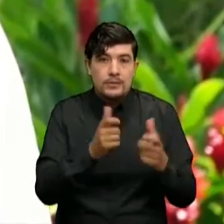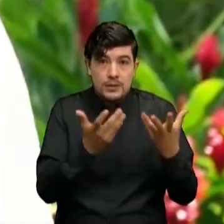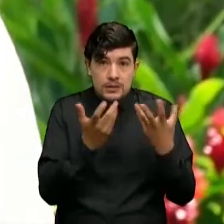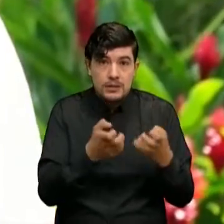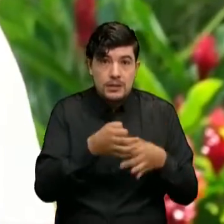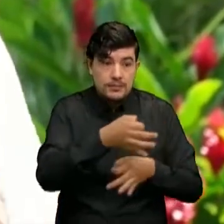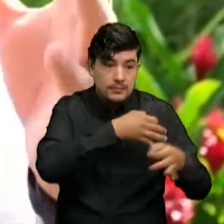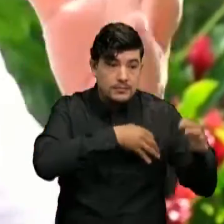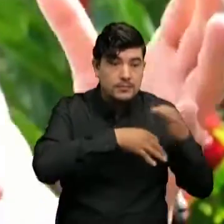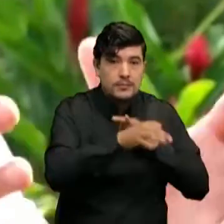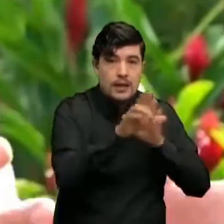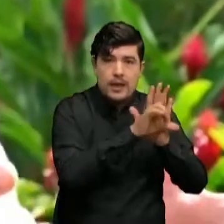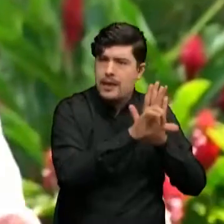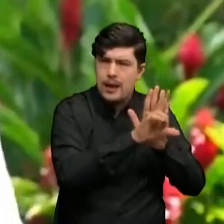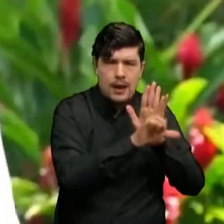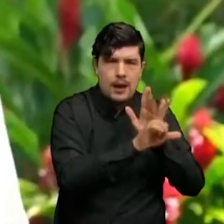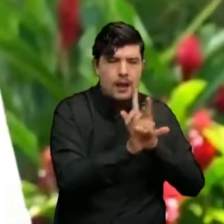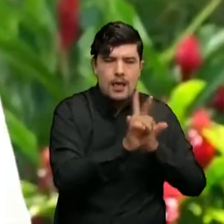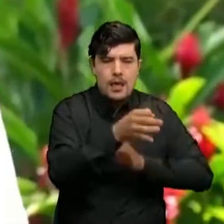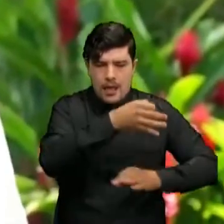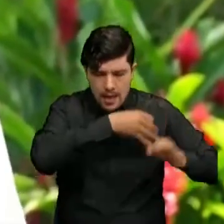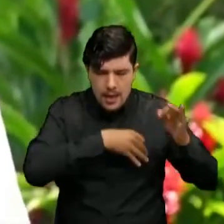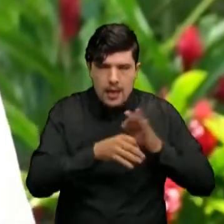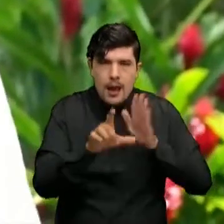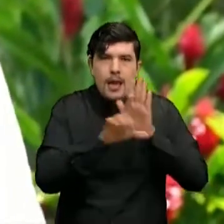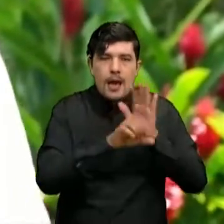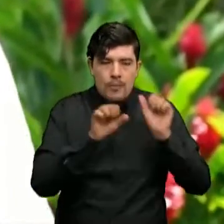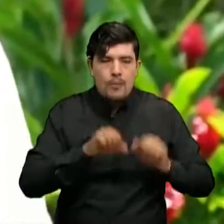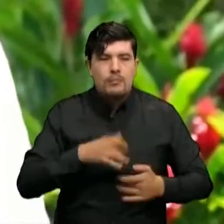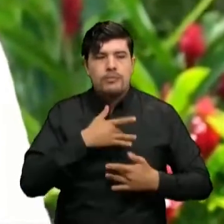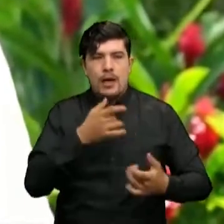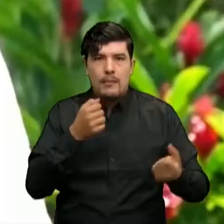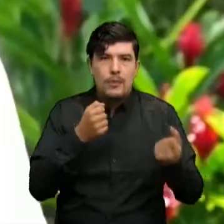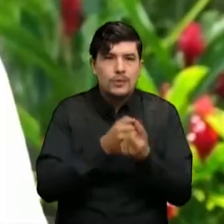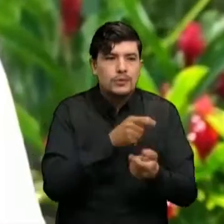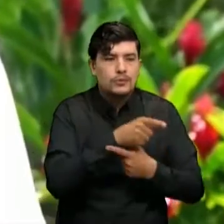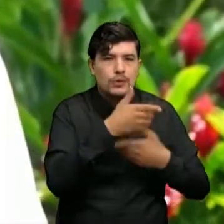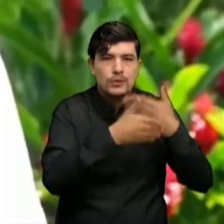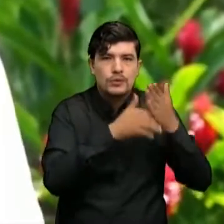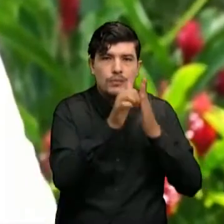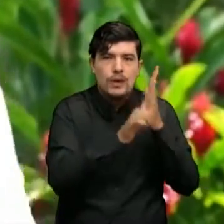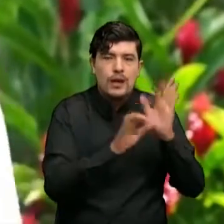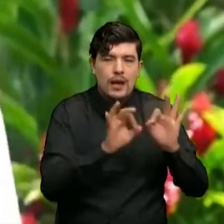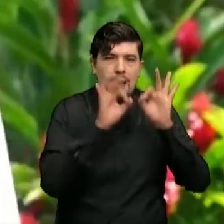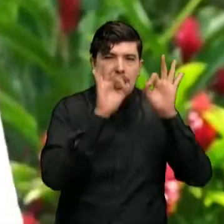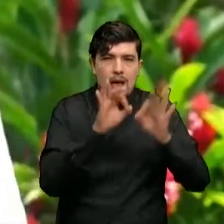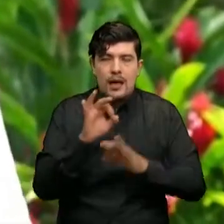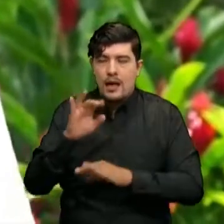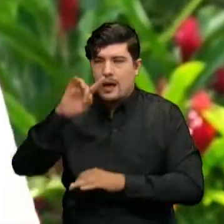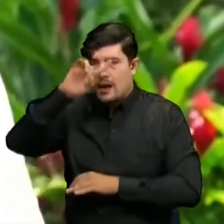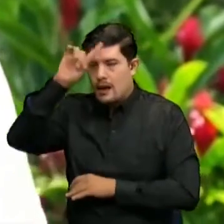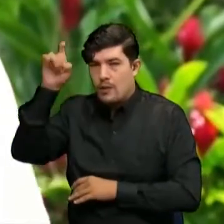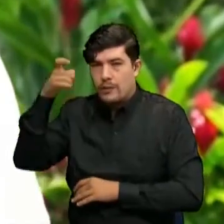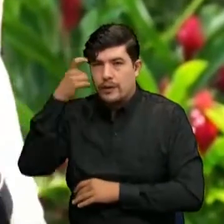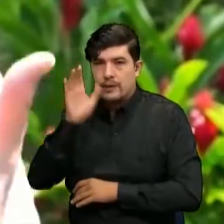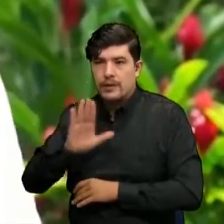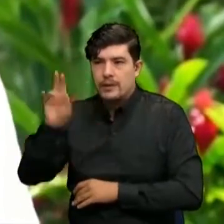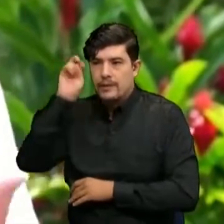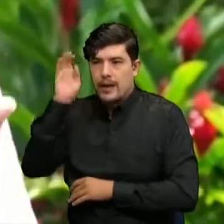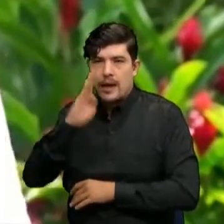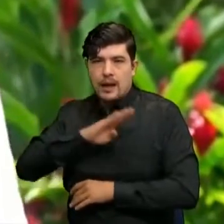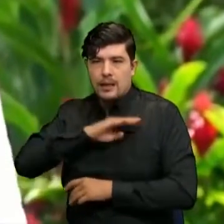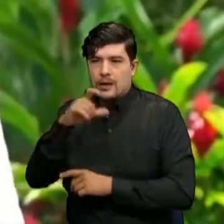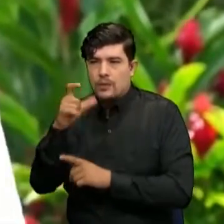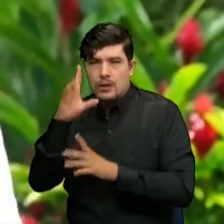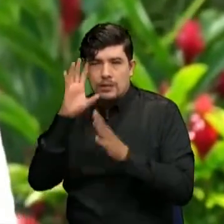el director de Corponor, en compañía del señor alcalde de la ciudad de Cúcuta, y nosotros seguimos trabajando en esta tarea, en